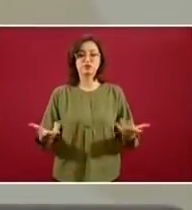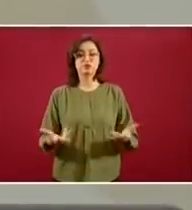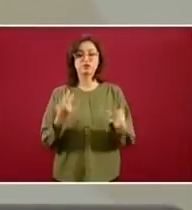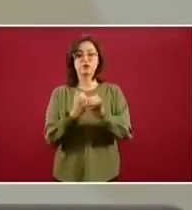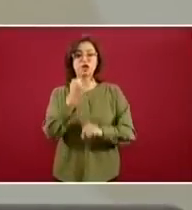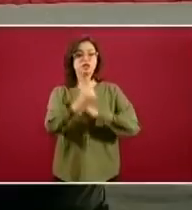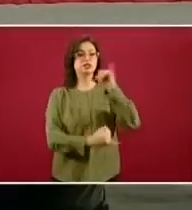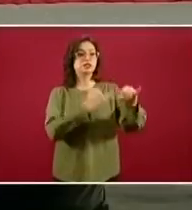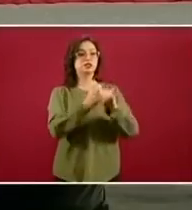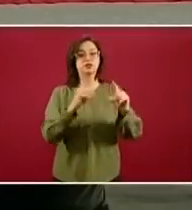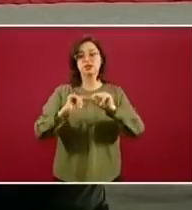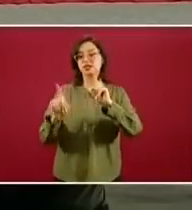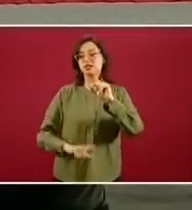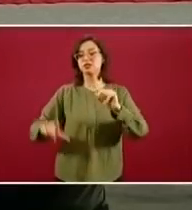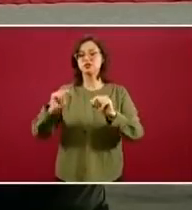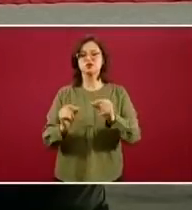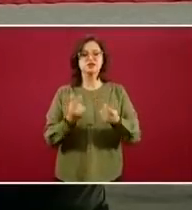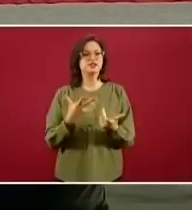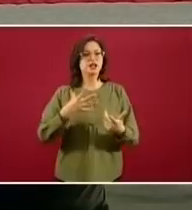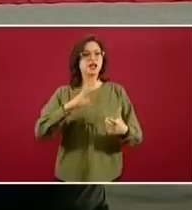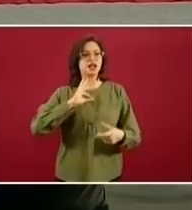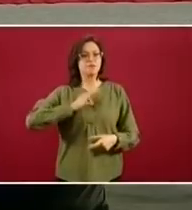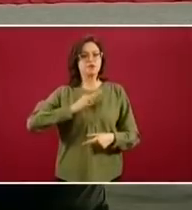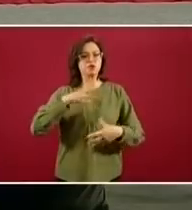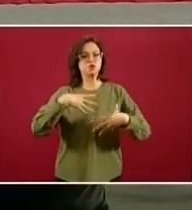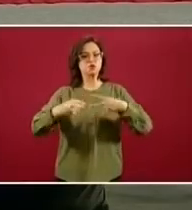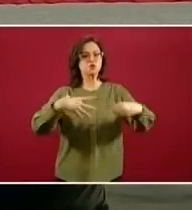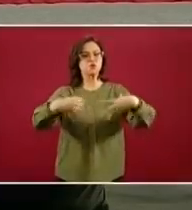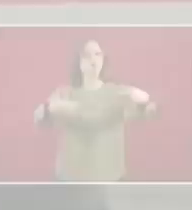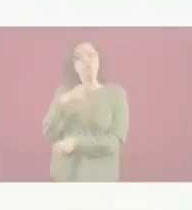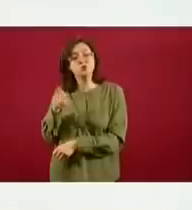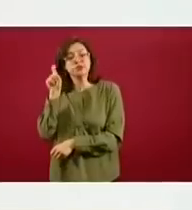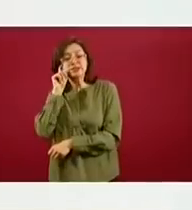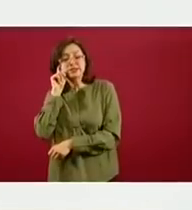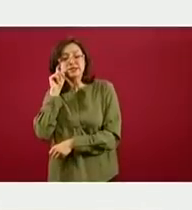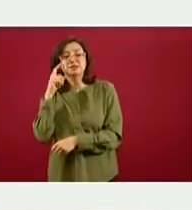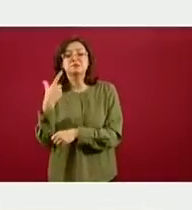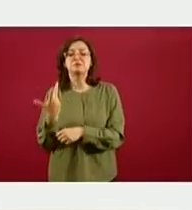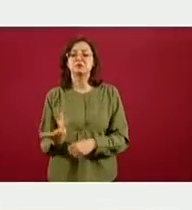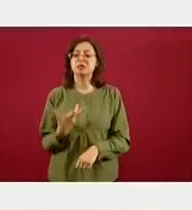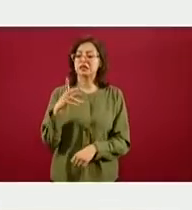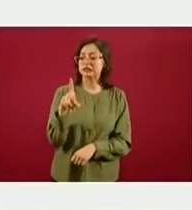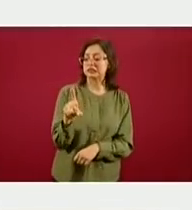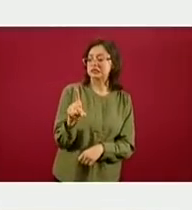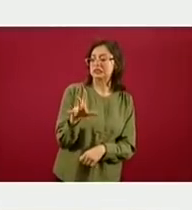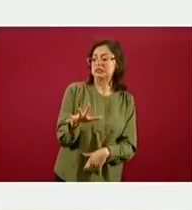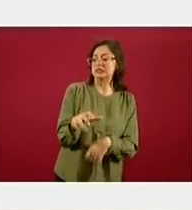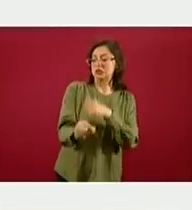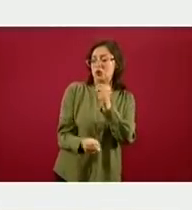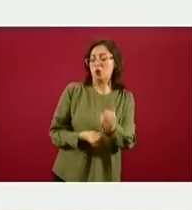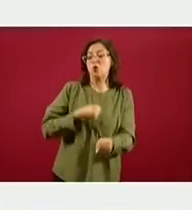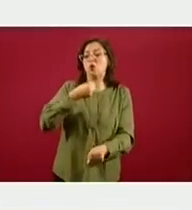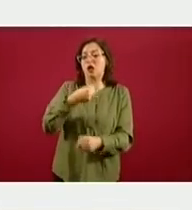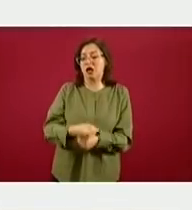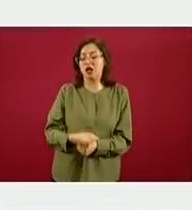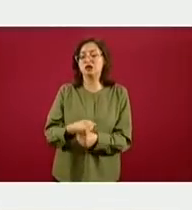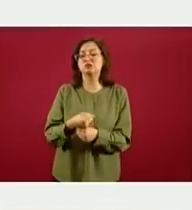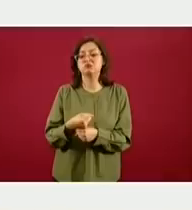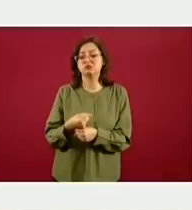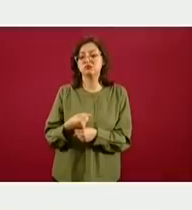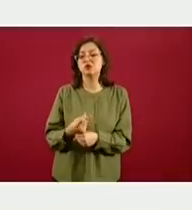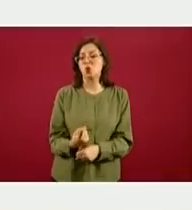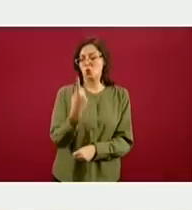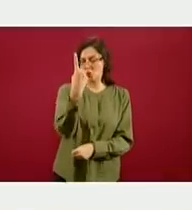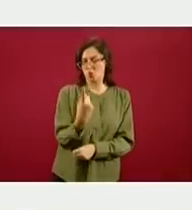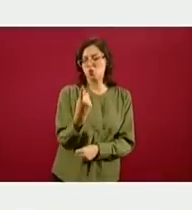Salud, informó que suman 20 muertos por COVID-19 en el país. A partir de los 35 años se han presentado al menos